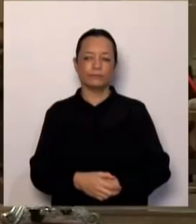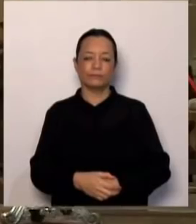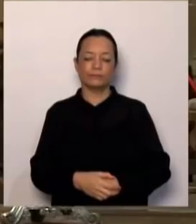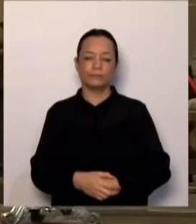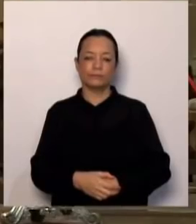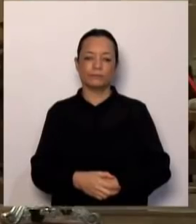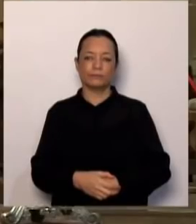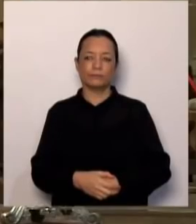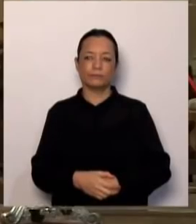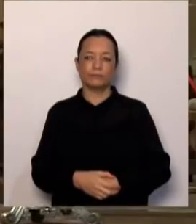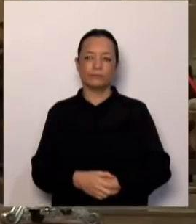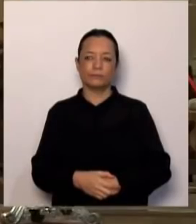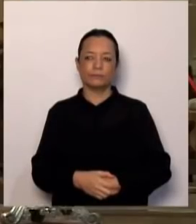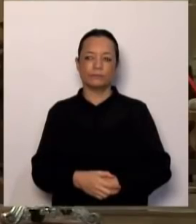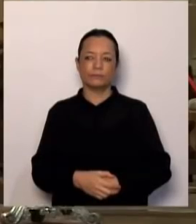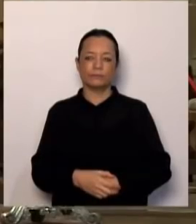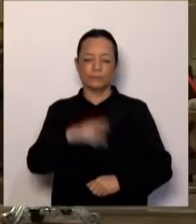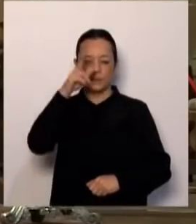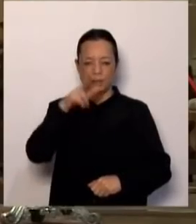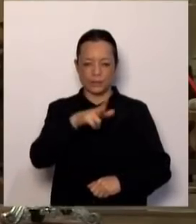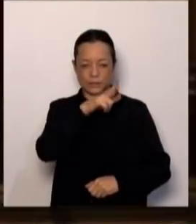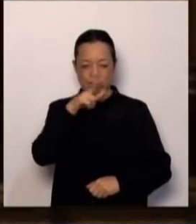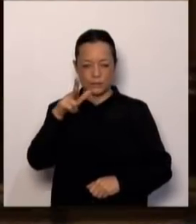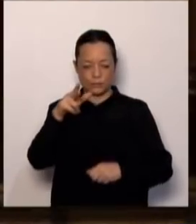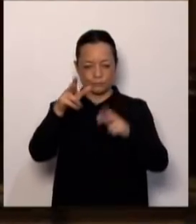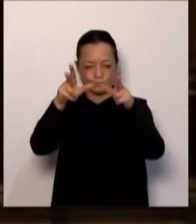Nos disponemos para recibir la bendición